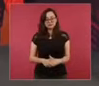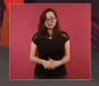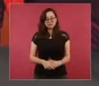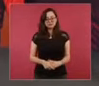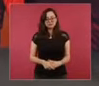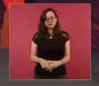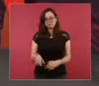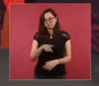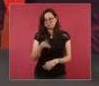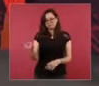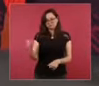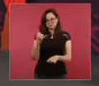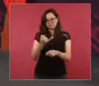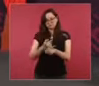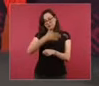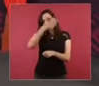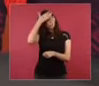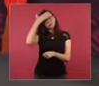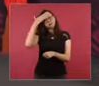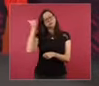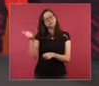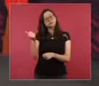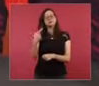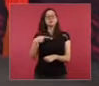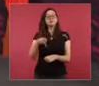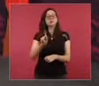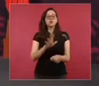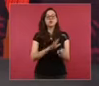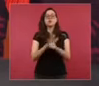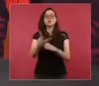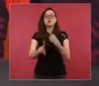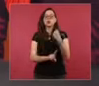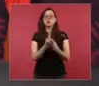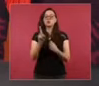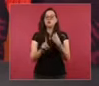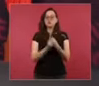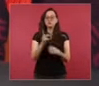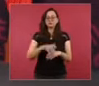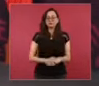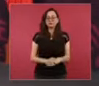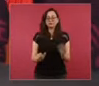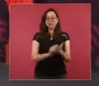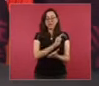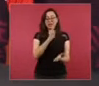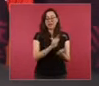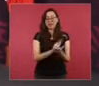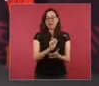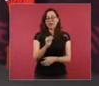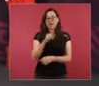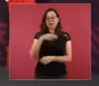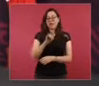Sí, el problema que tenemos es que no hay sentencias.